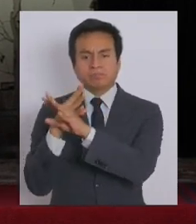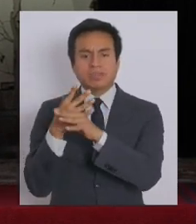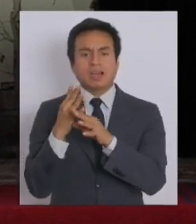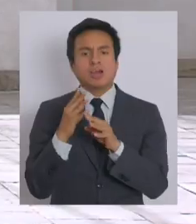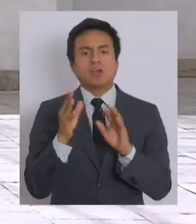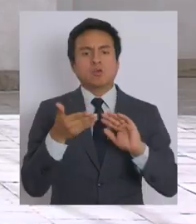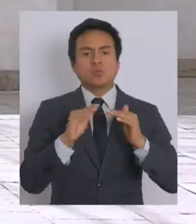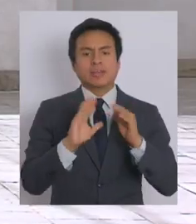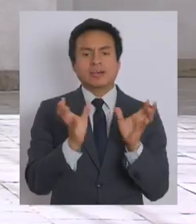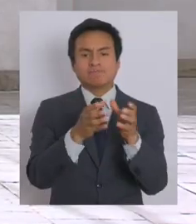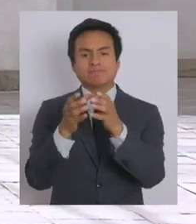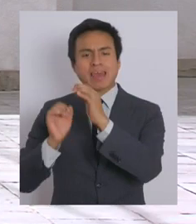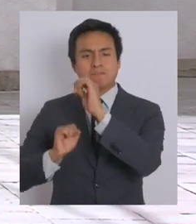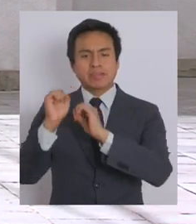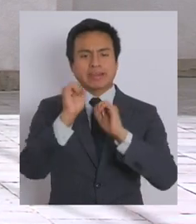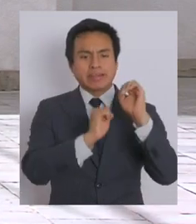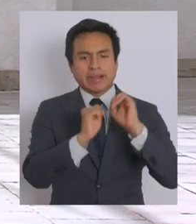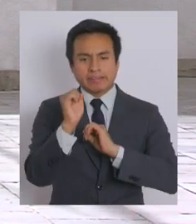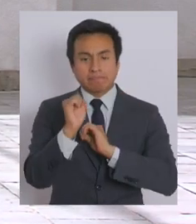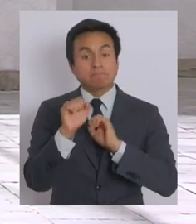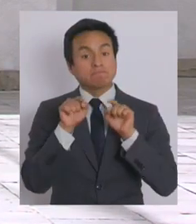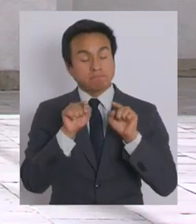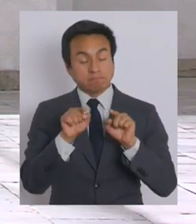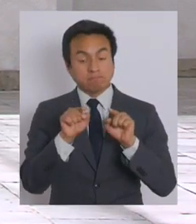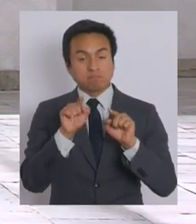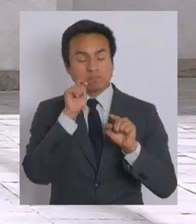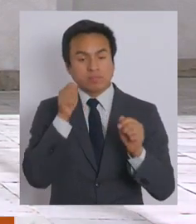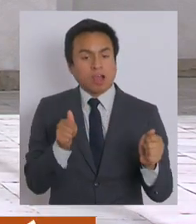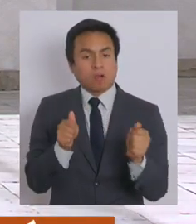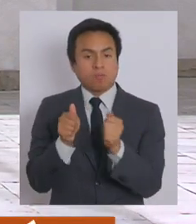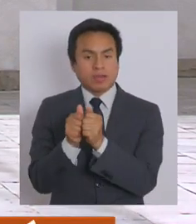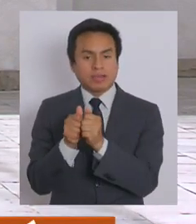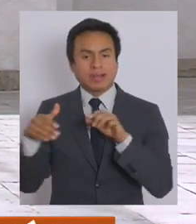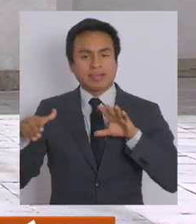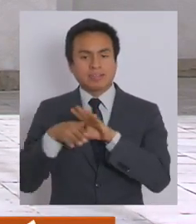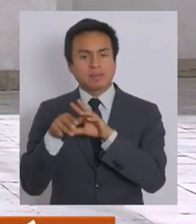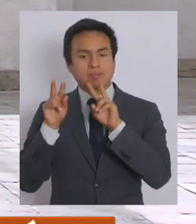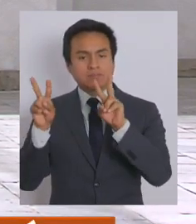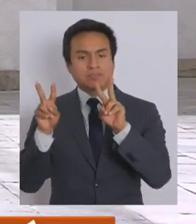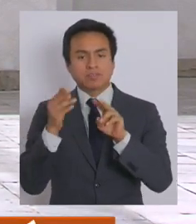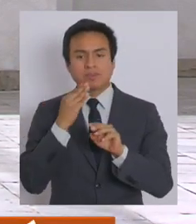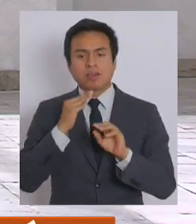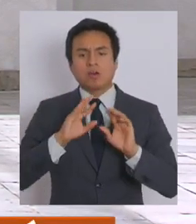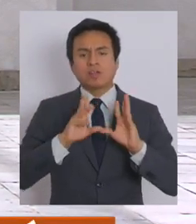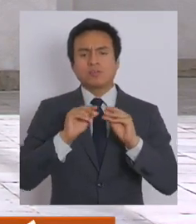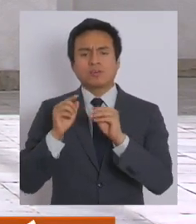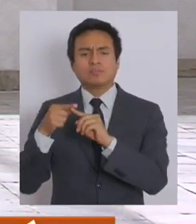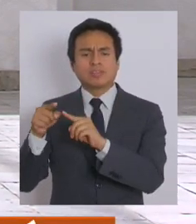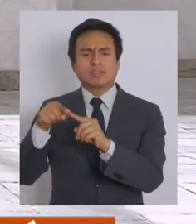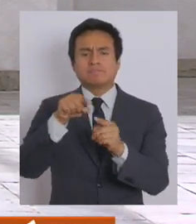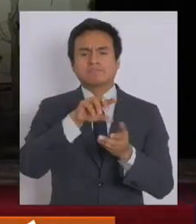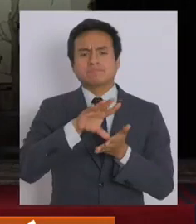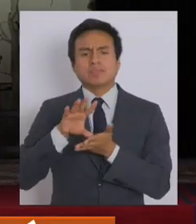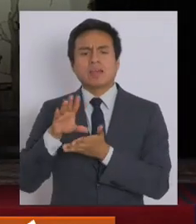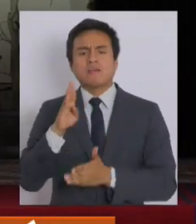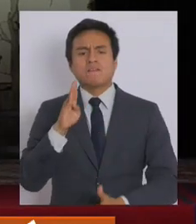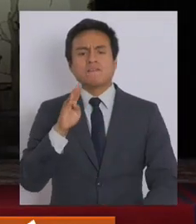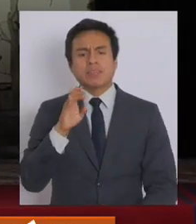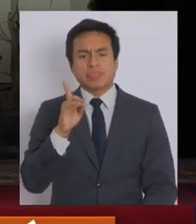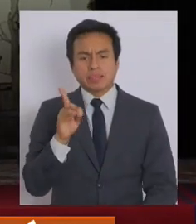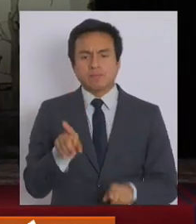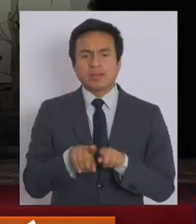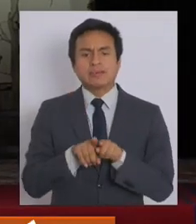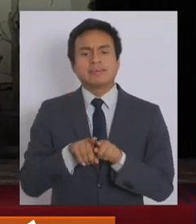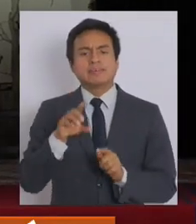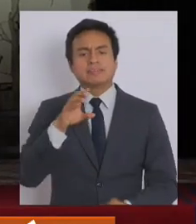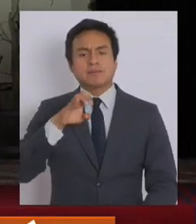comunidad empresarial, que es el que acompaña a la Alianza del Pacífico, y con organismos multilaterales como el BID, la